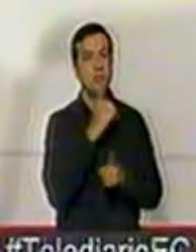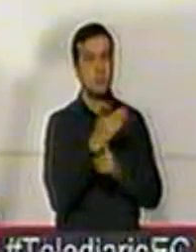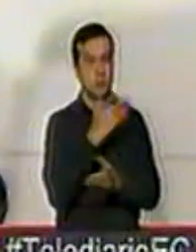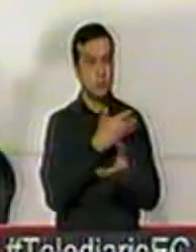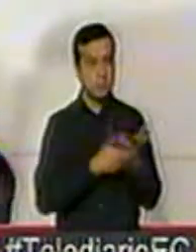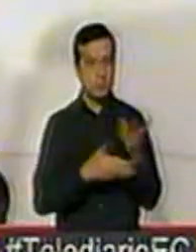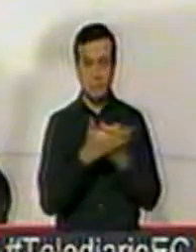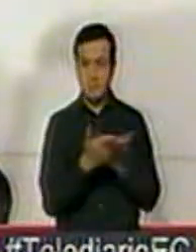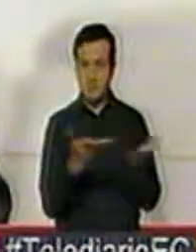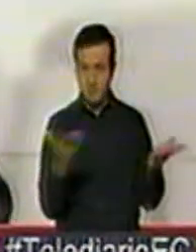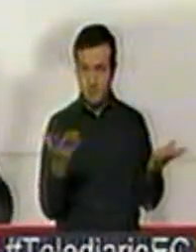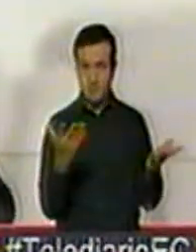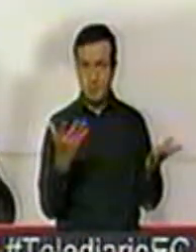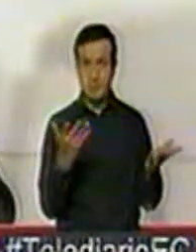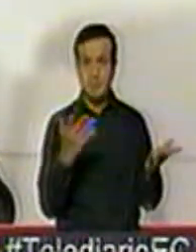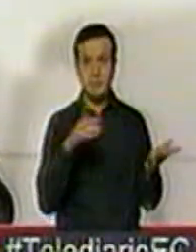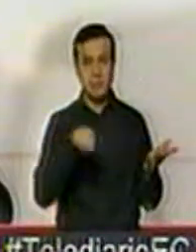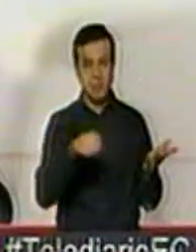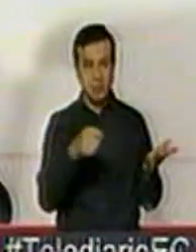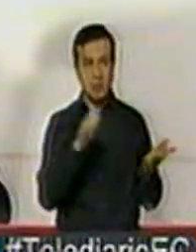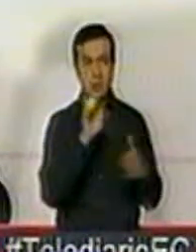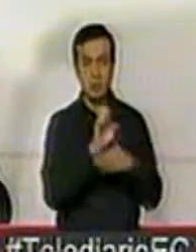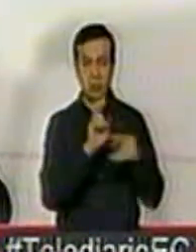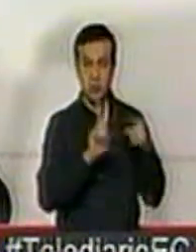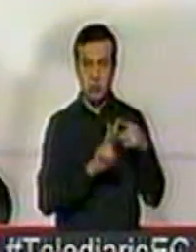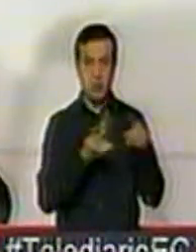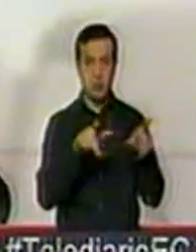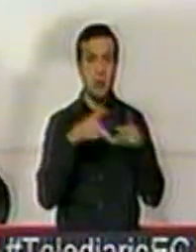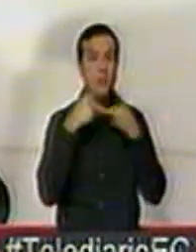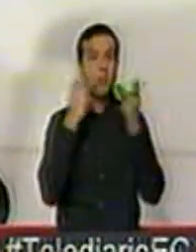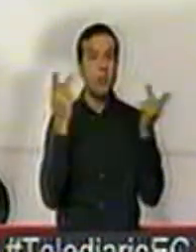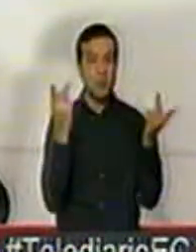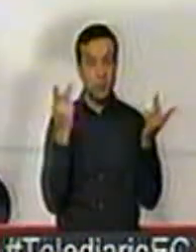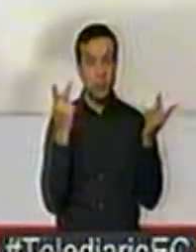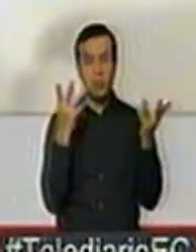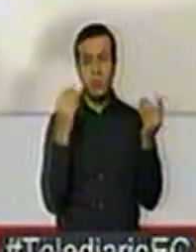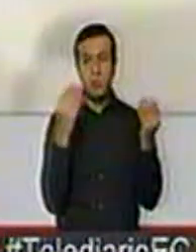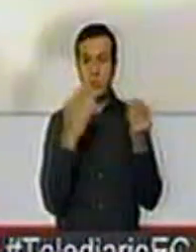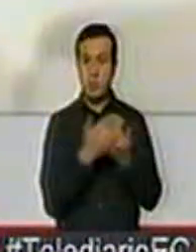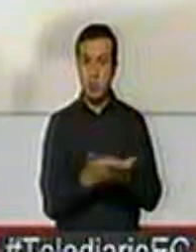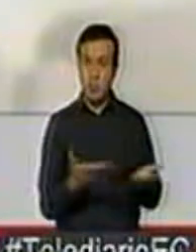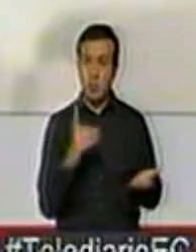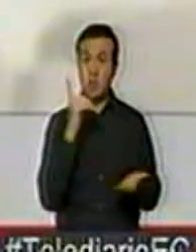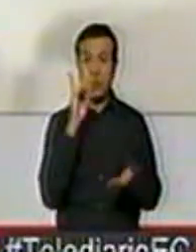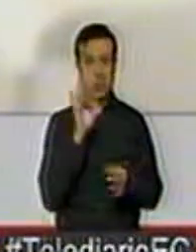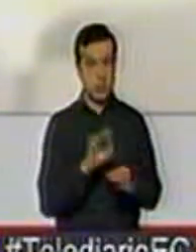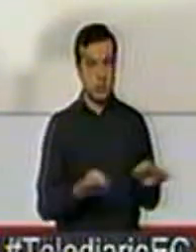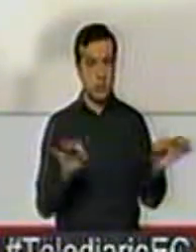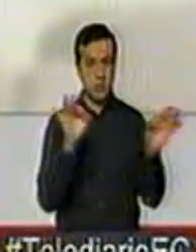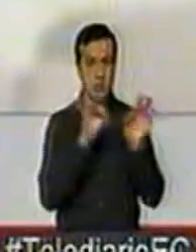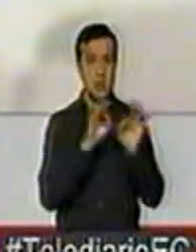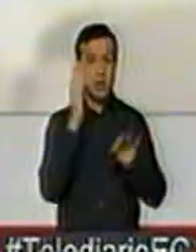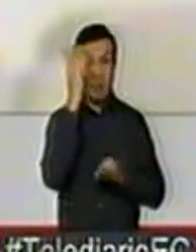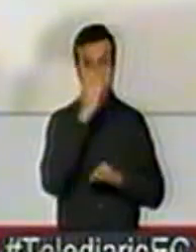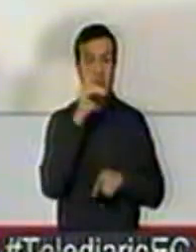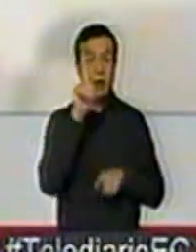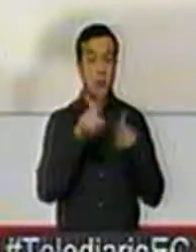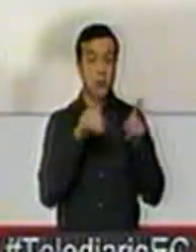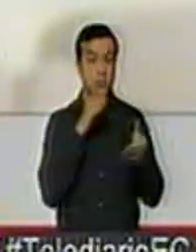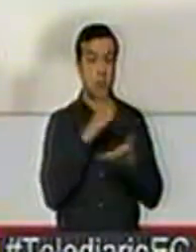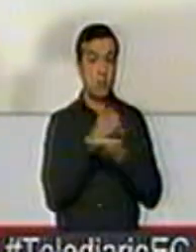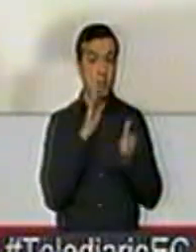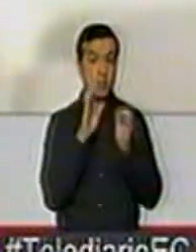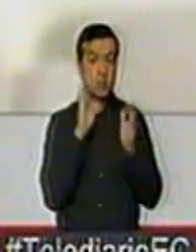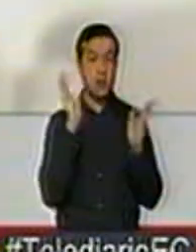ustedes en Gama TV, Ecuador TV, la radio pública. Y hay una expectativa también importante en Esmeraldas, algunos medios incluso